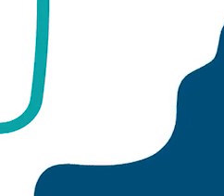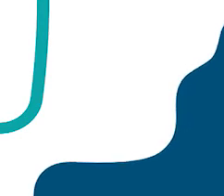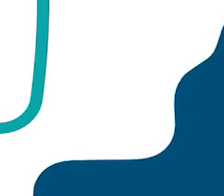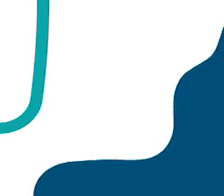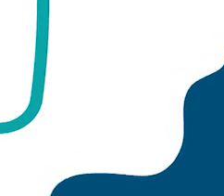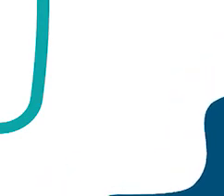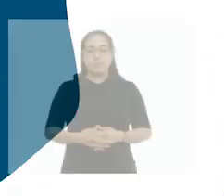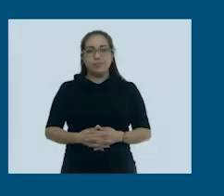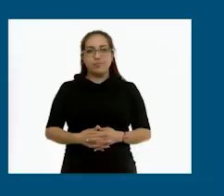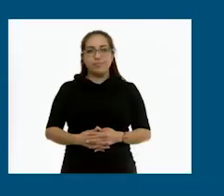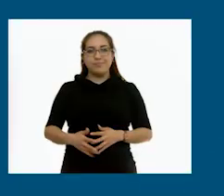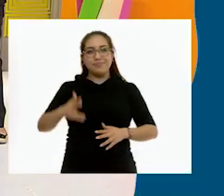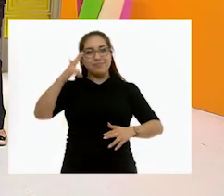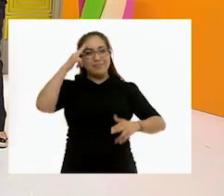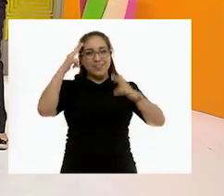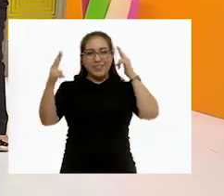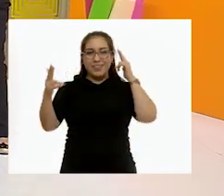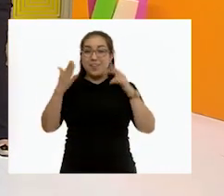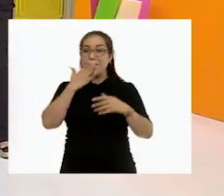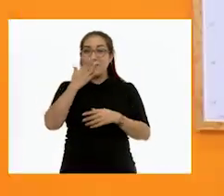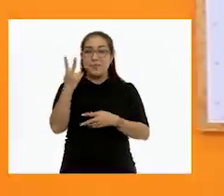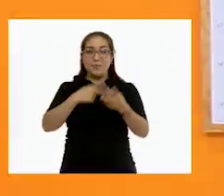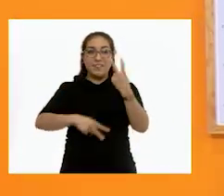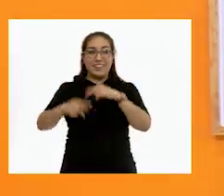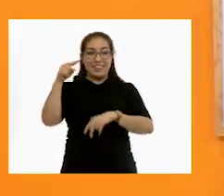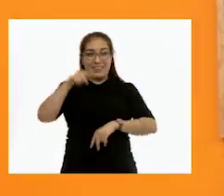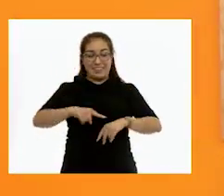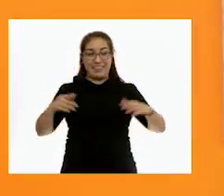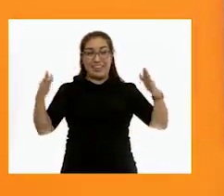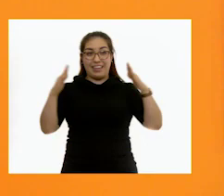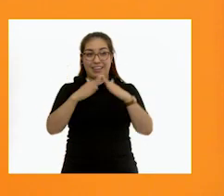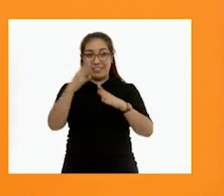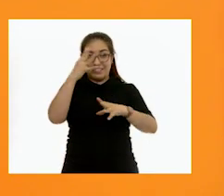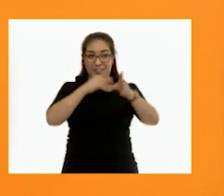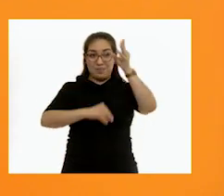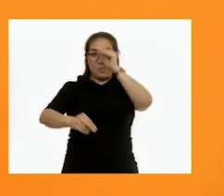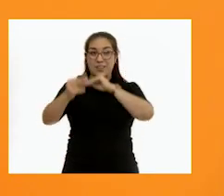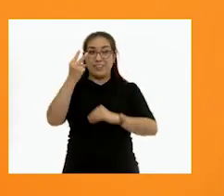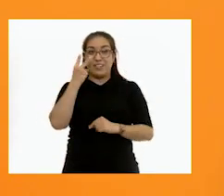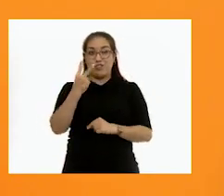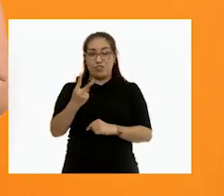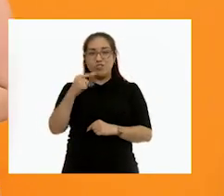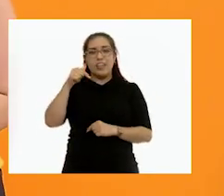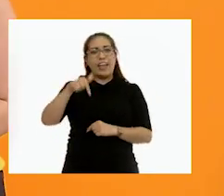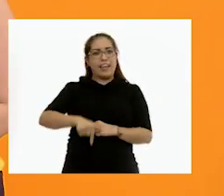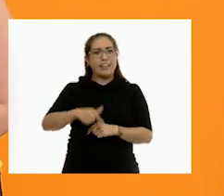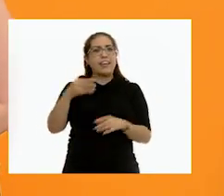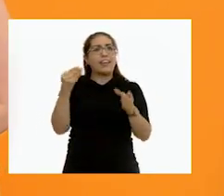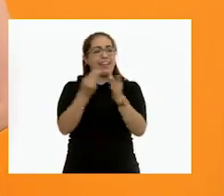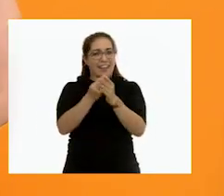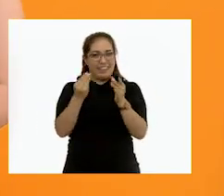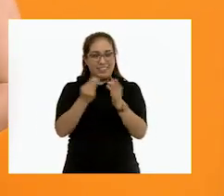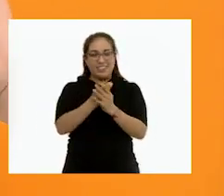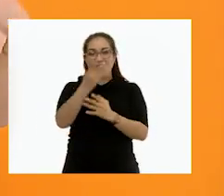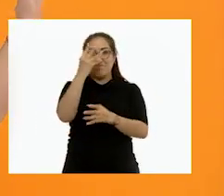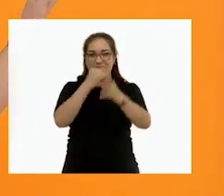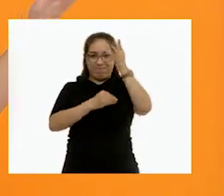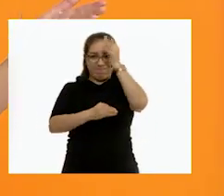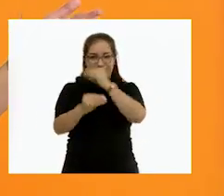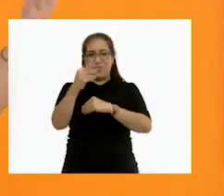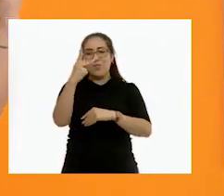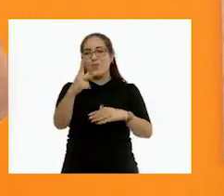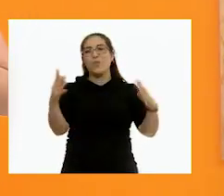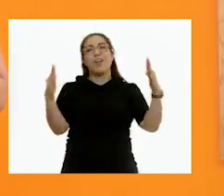Hola, les damos la bienvenida a Aprende en Casa 2, un espacio en el que vamos a poder estudiar y divertirnos desde nuestros hogares. Hoy